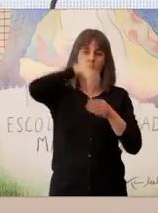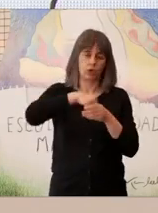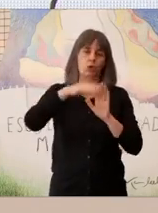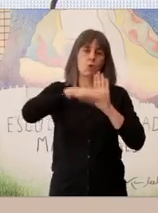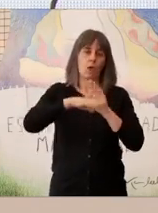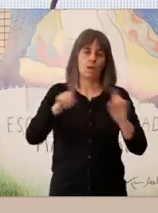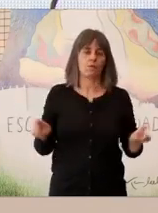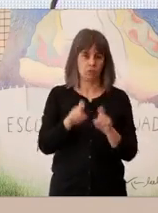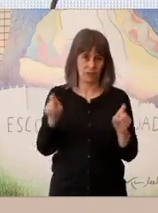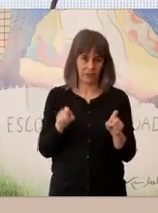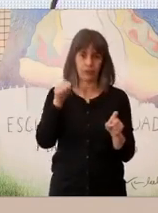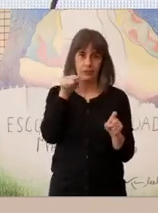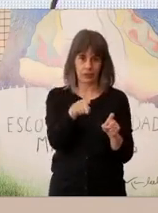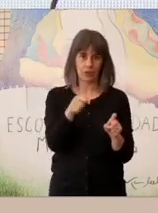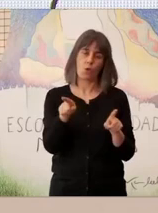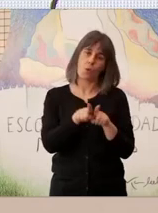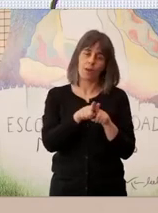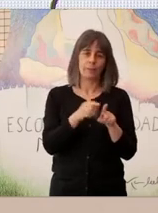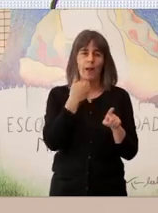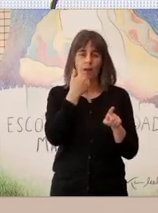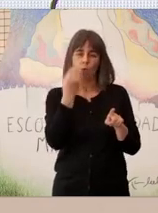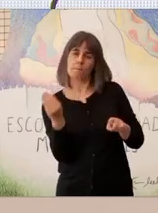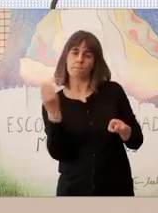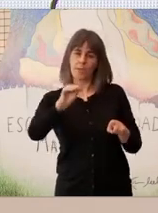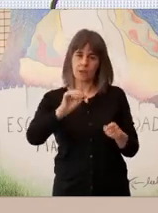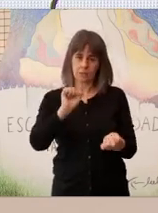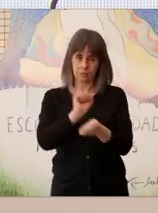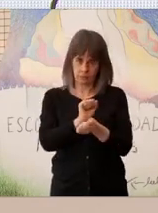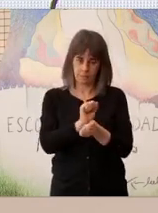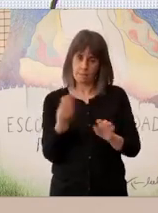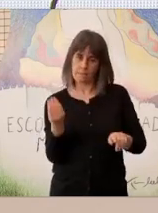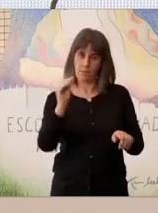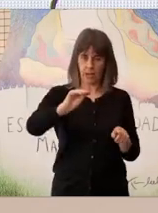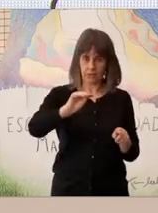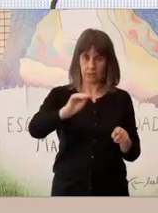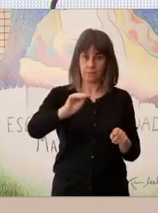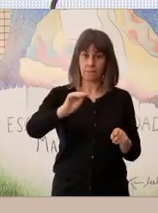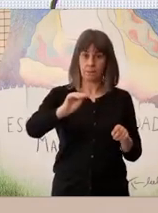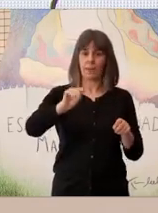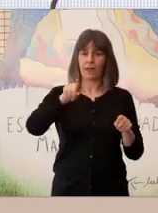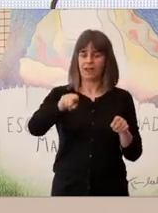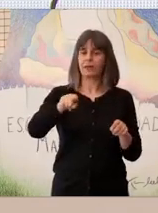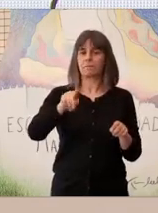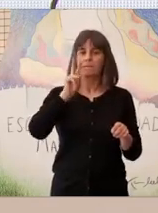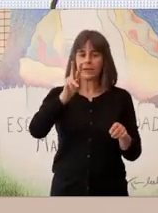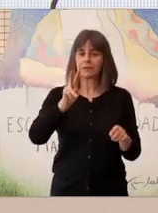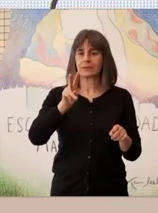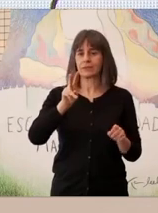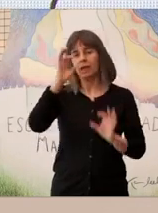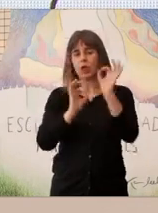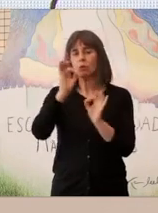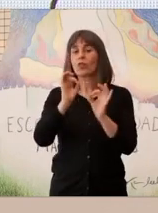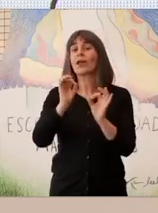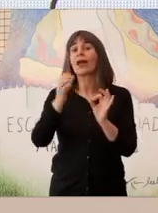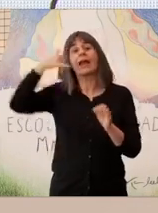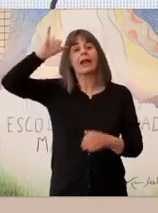factor añadido. Ese factor funciona en conjunto con el resto de factores y determina un riesgo. Y una vez determinado el